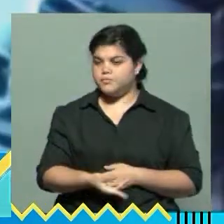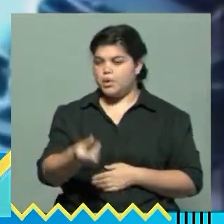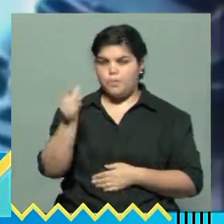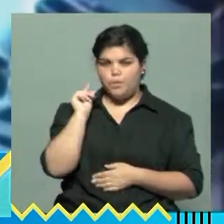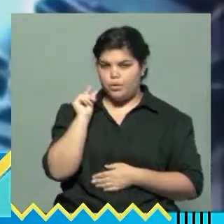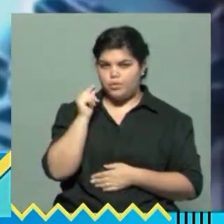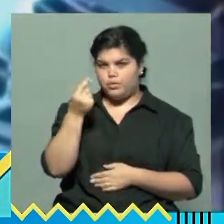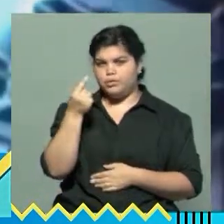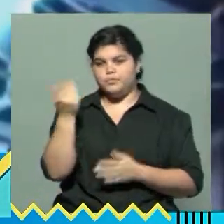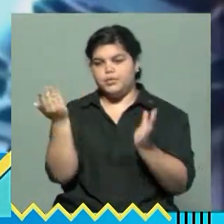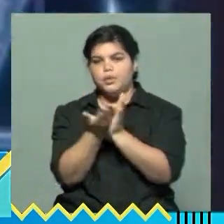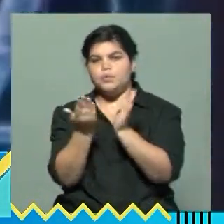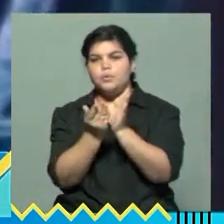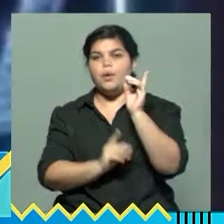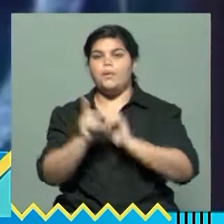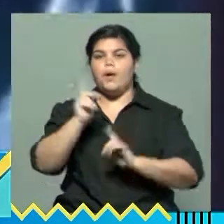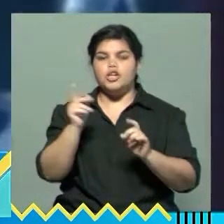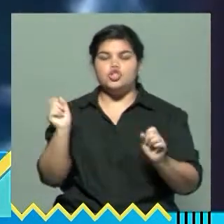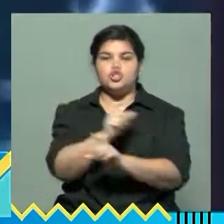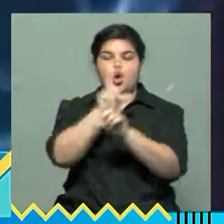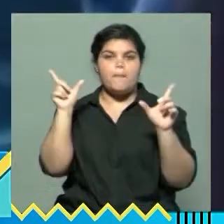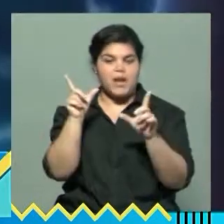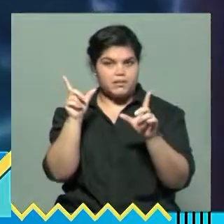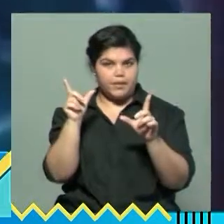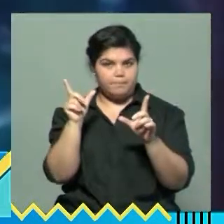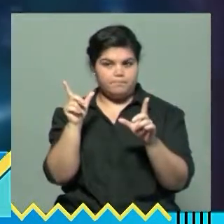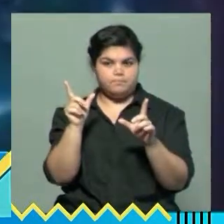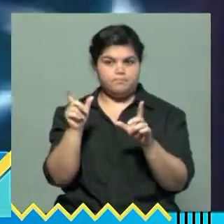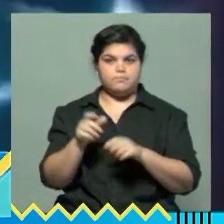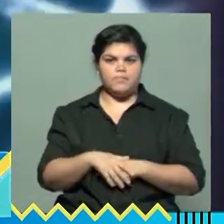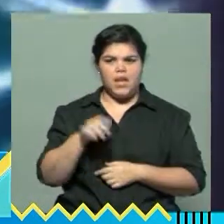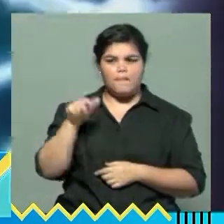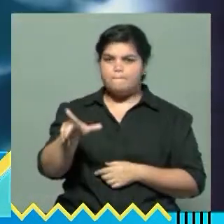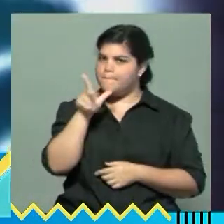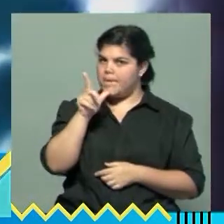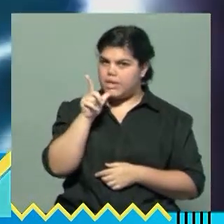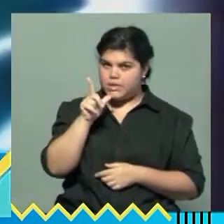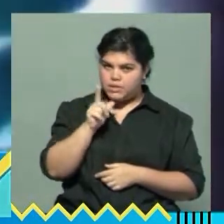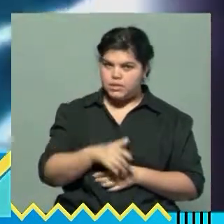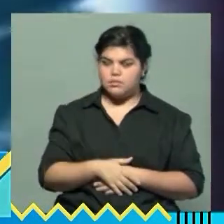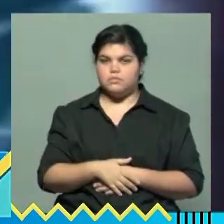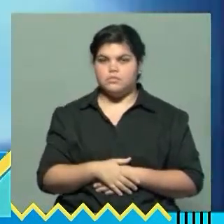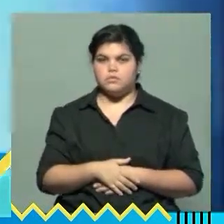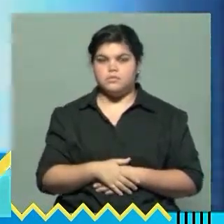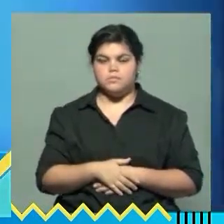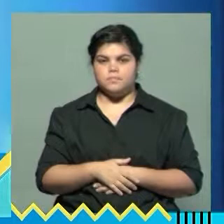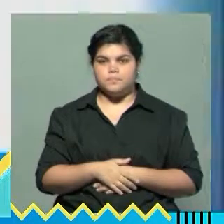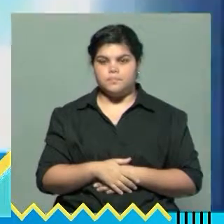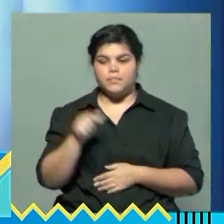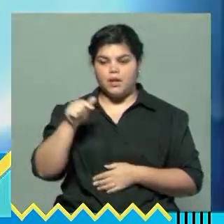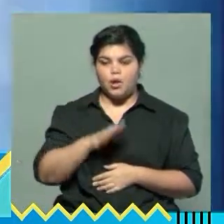factor que se ha estudiado recientemente es el factor de la sorpresa. parece ser que cuando dentro de